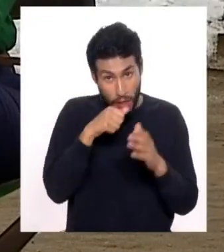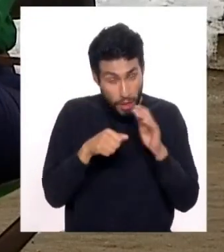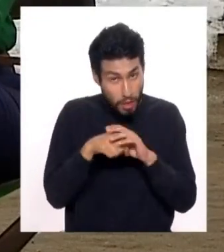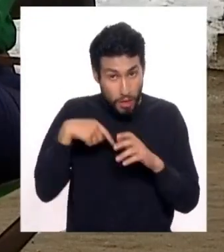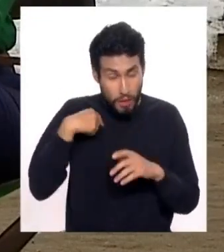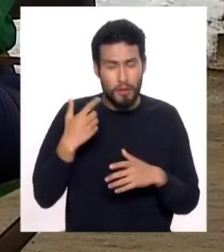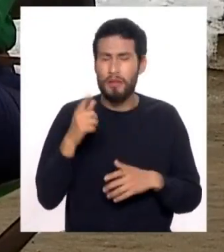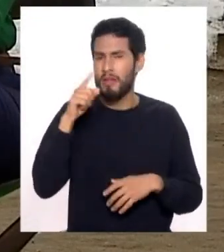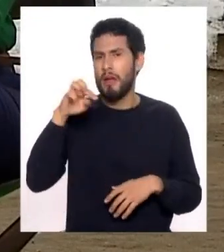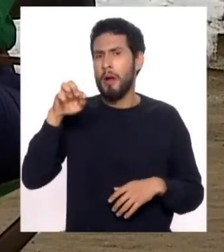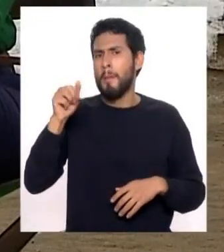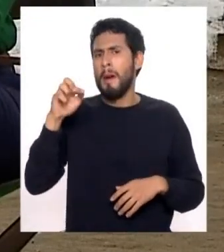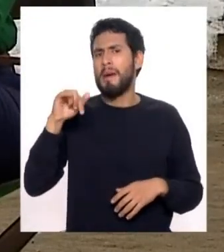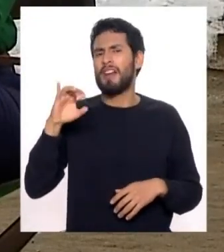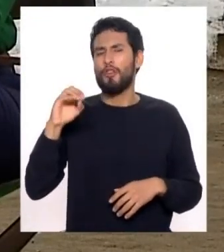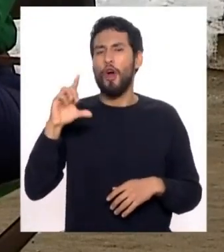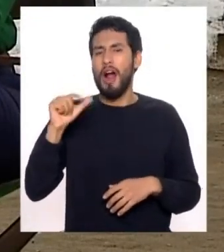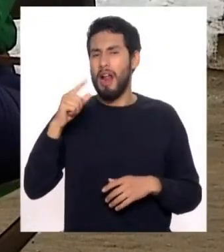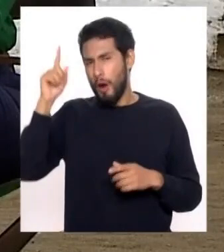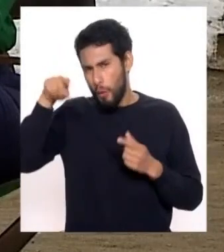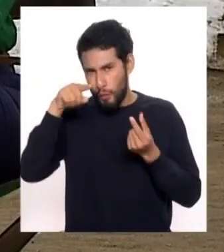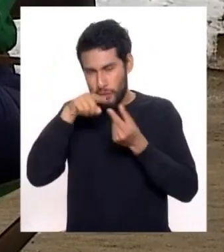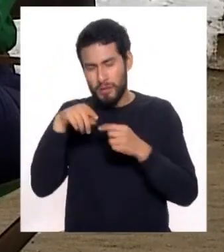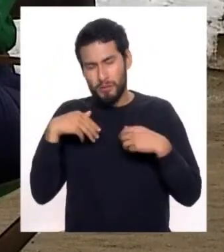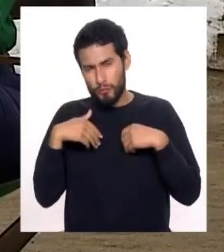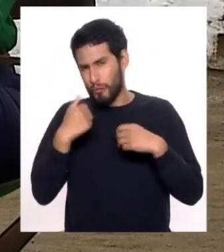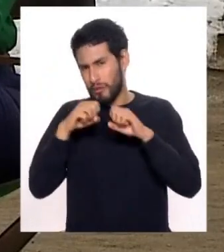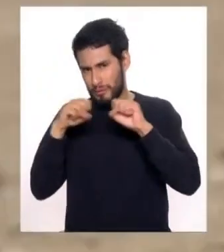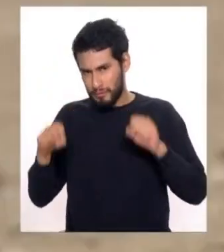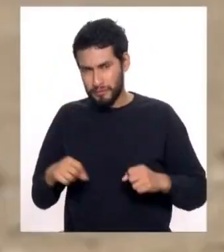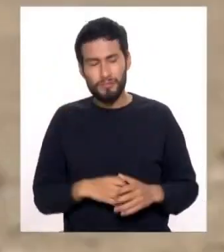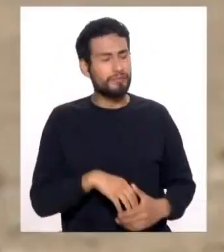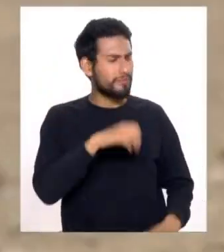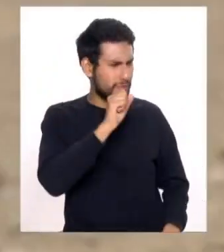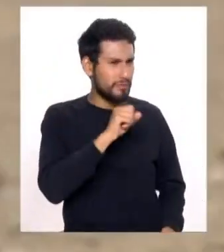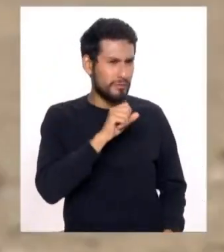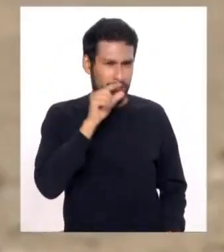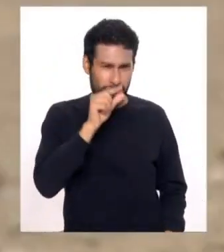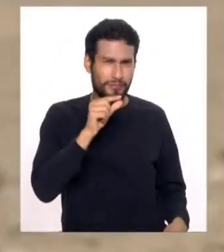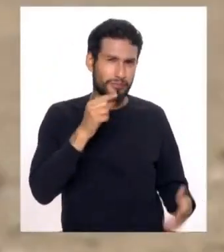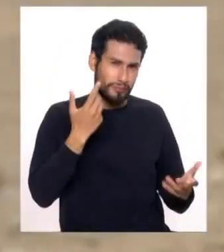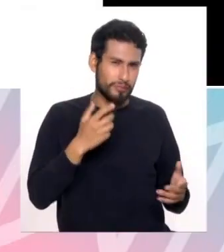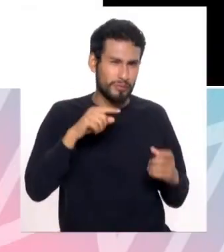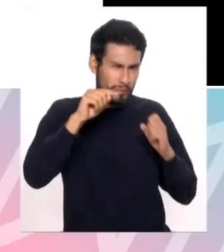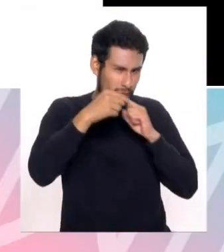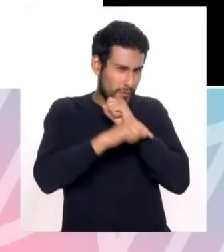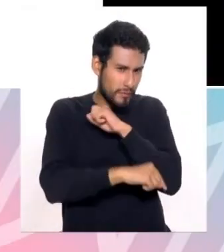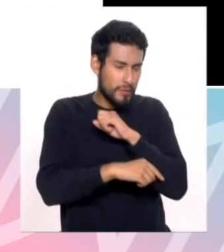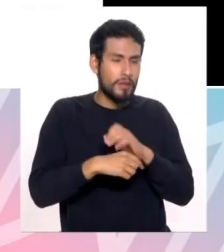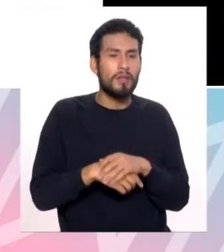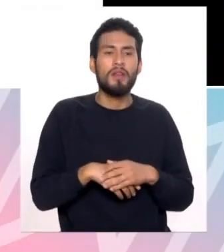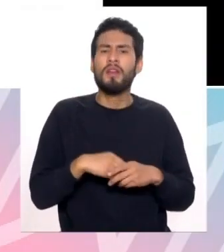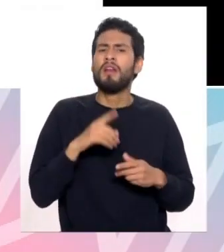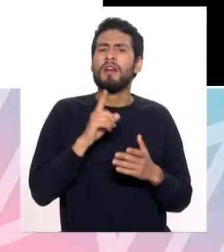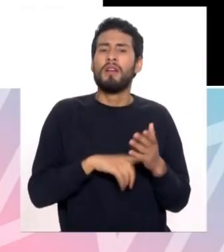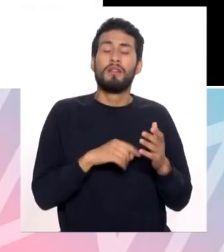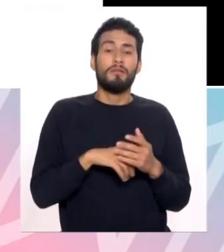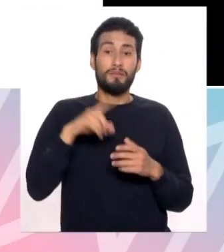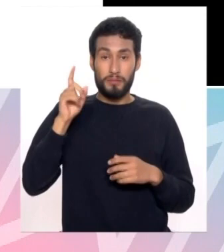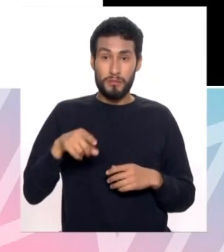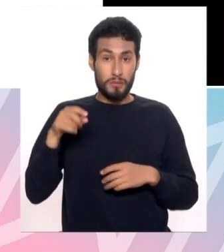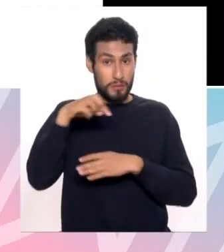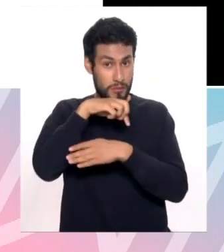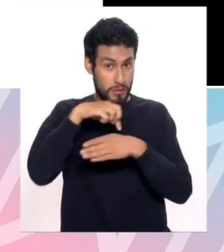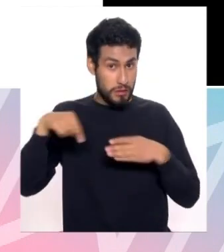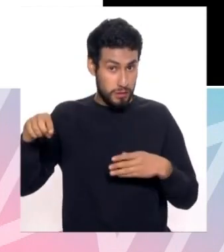Papa Nicolau, pero ya requiere de otro equipamiento. Así es un poquito más complejo. El tema requiere la intervención de un